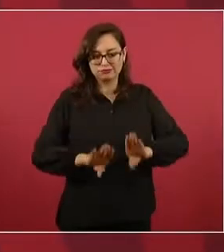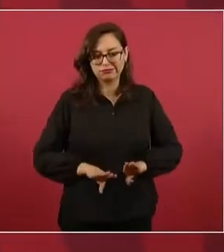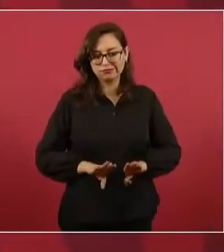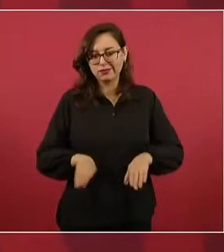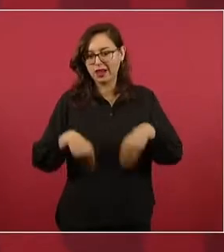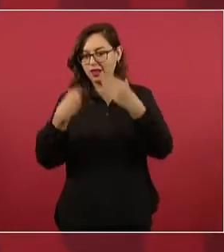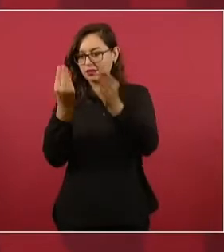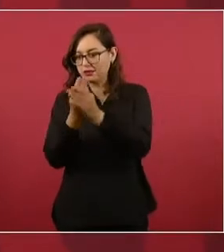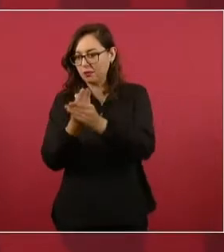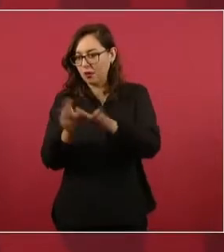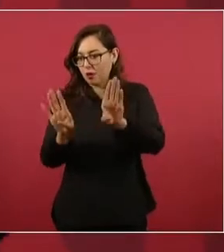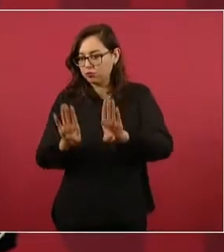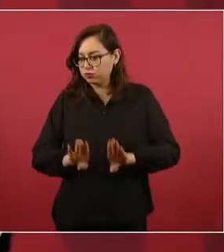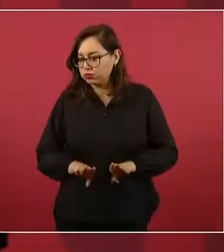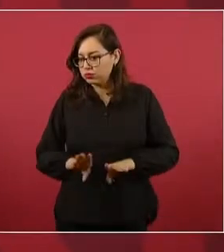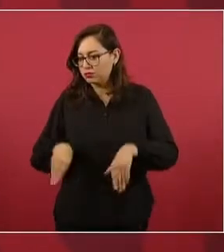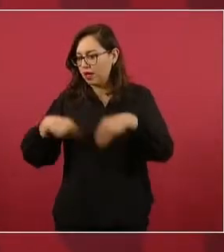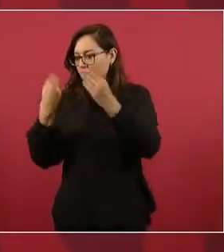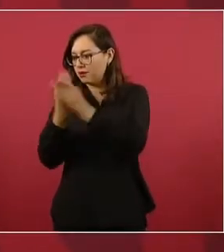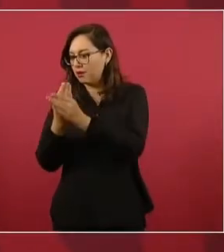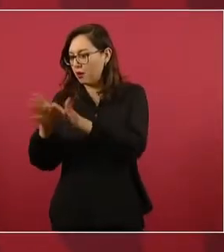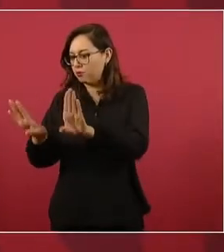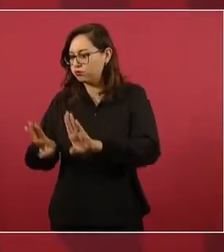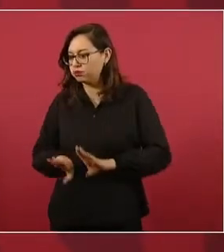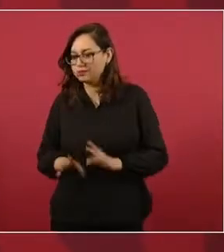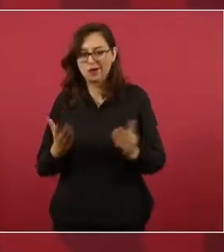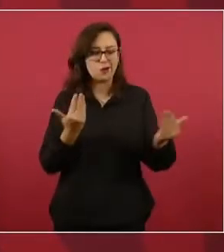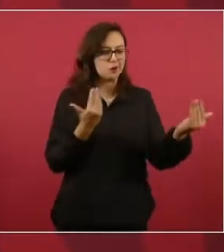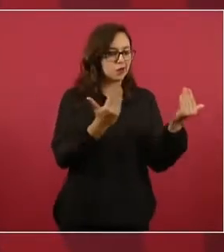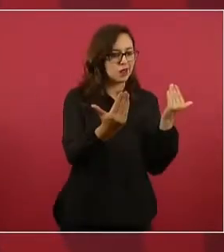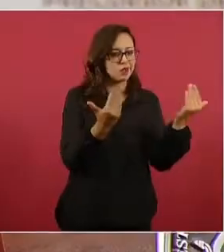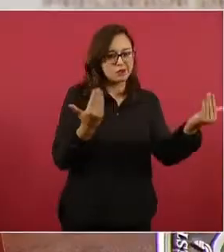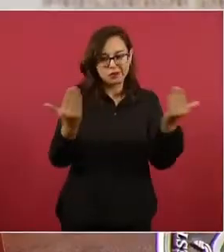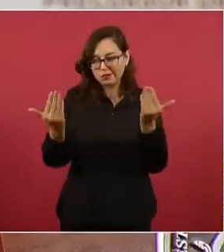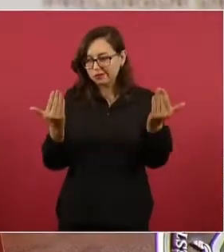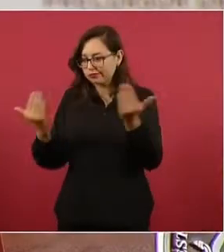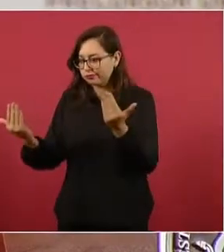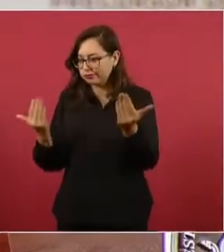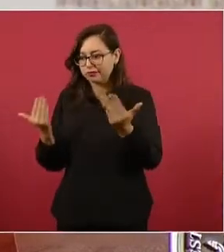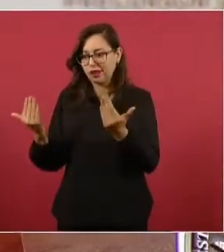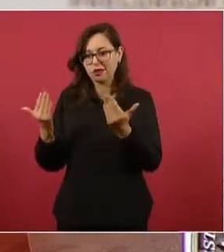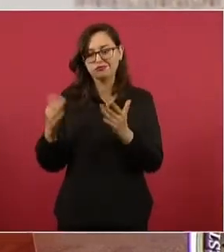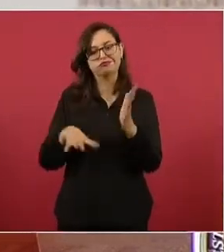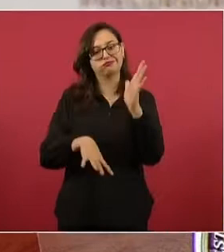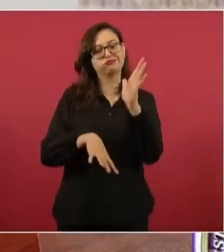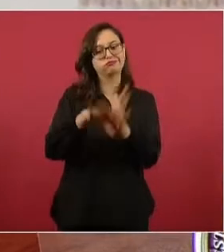es mejor una que otra y llega a la conclusión